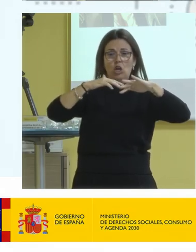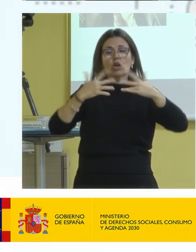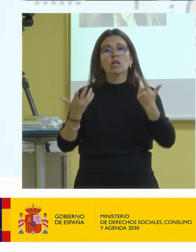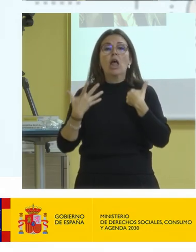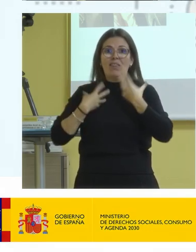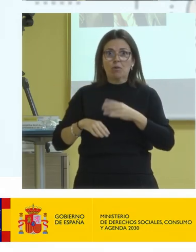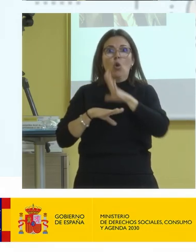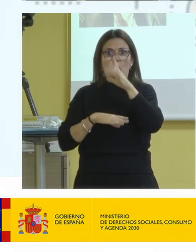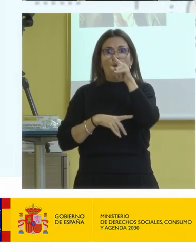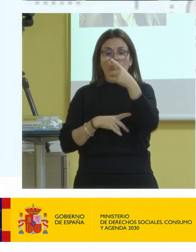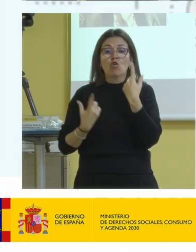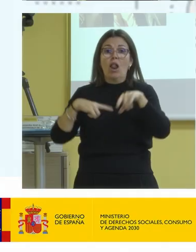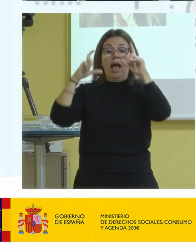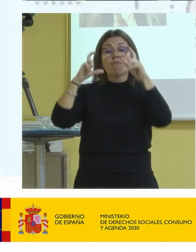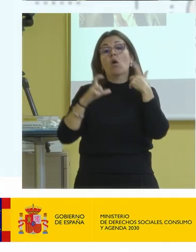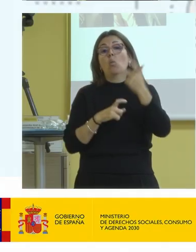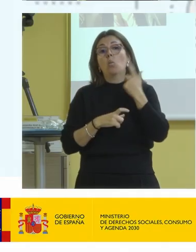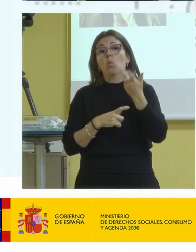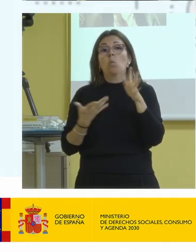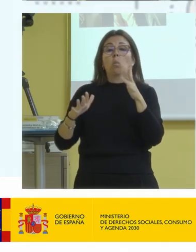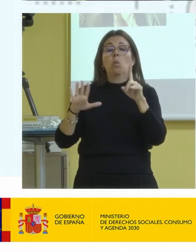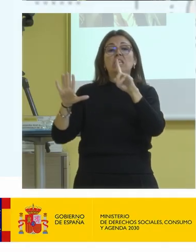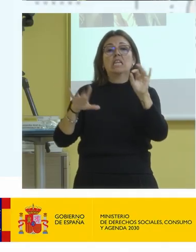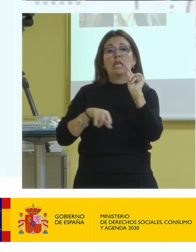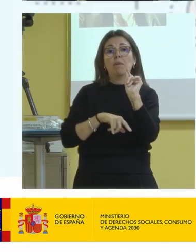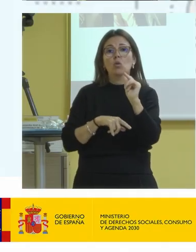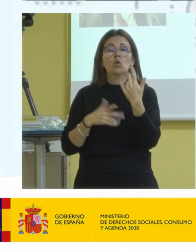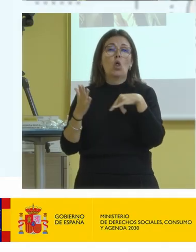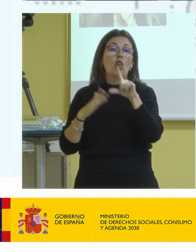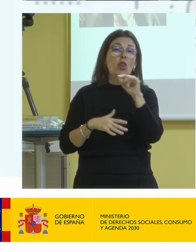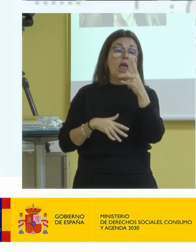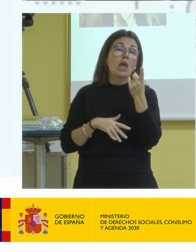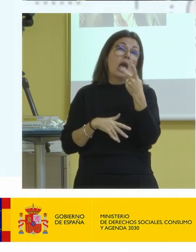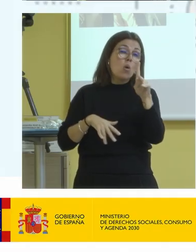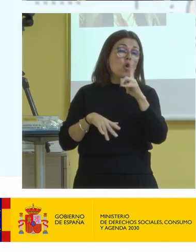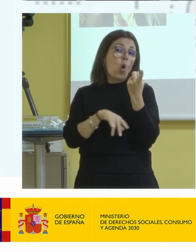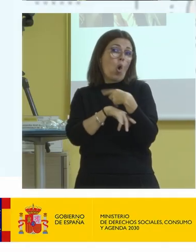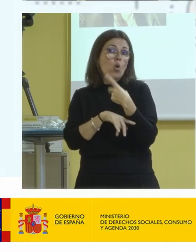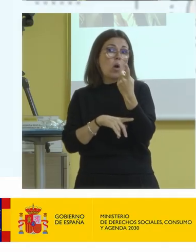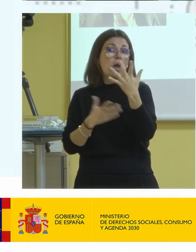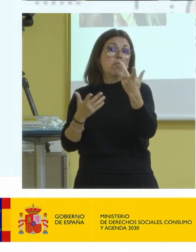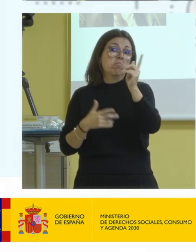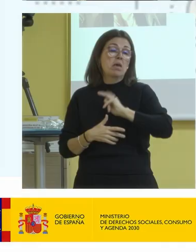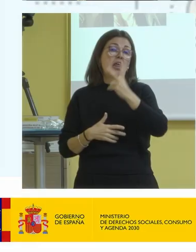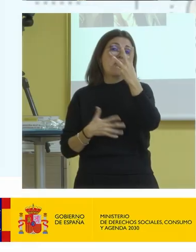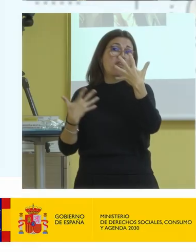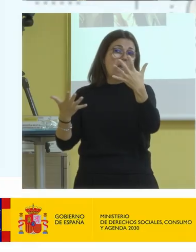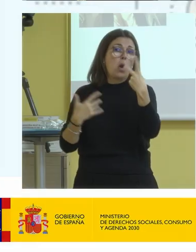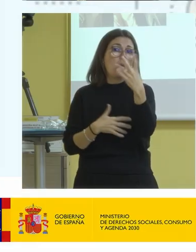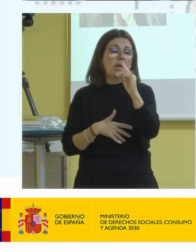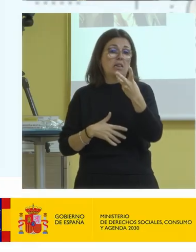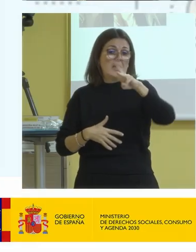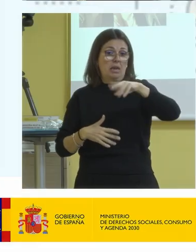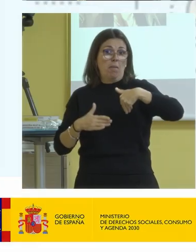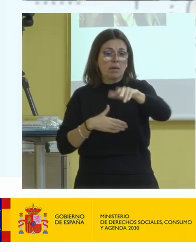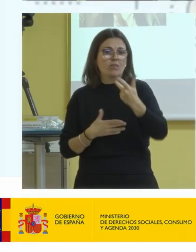tiene depresión por eso. Le pongo la gafa durante unas 60 minutos más o menos a 100 euros la hora y con que venga unas 10, 20 veces en estos próximos 3